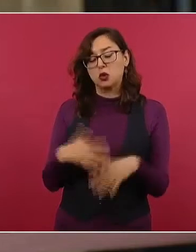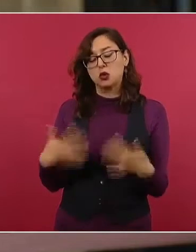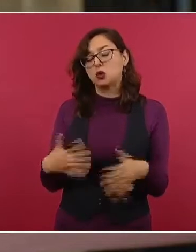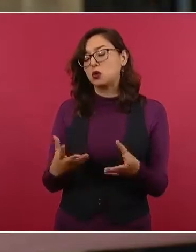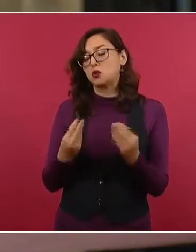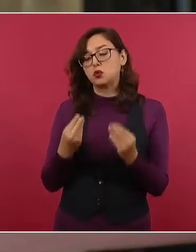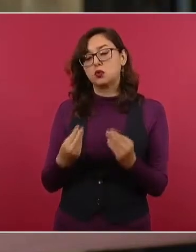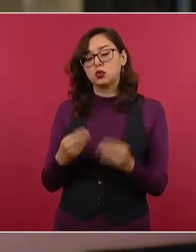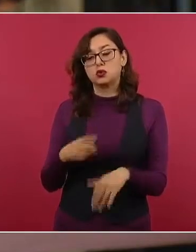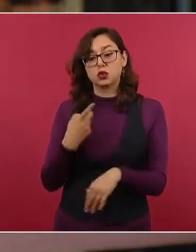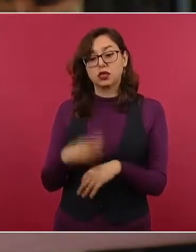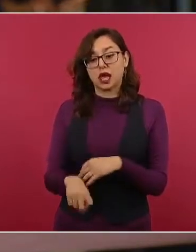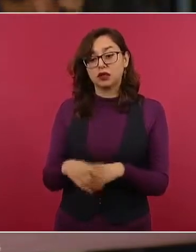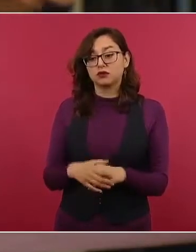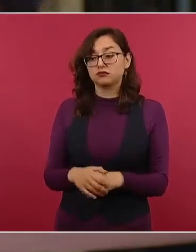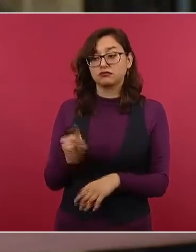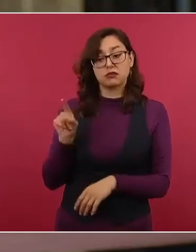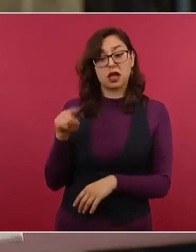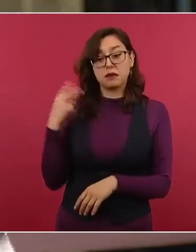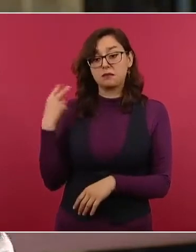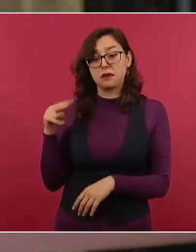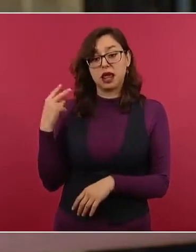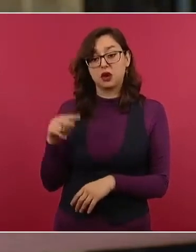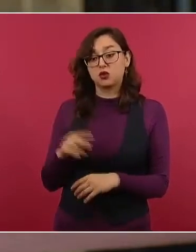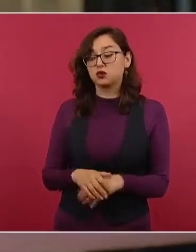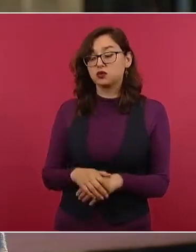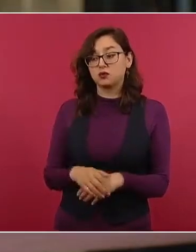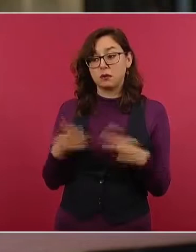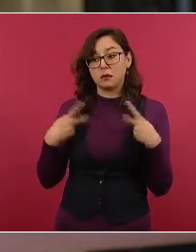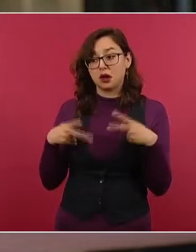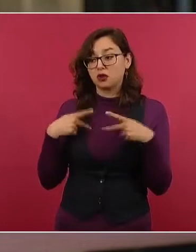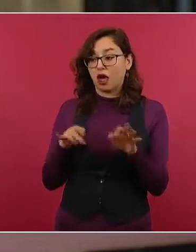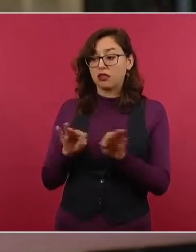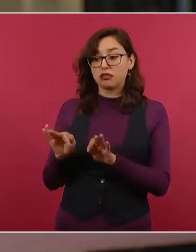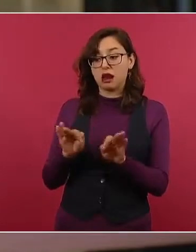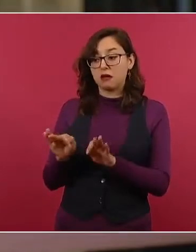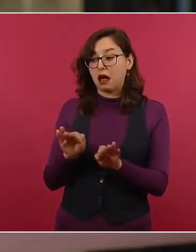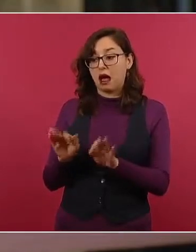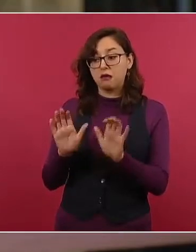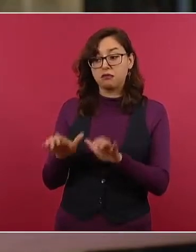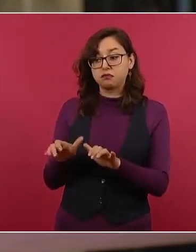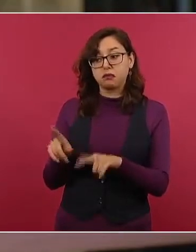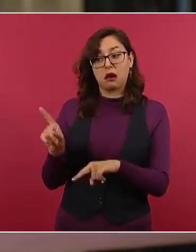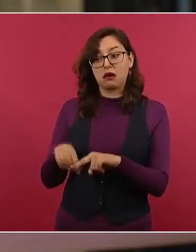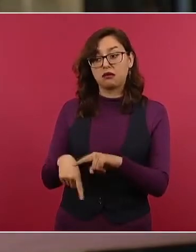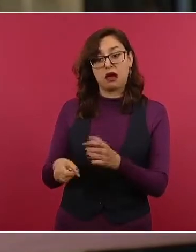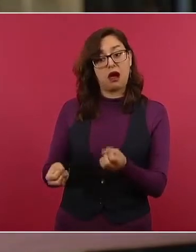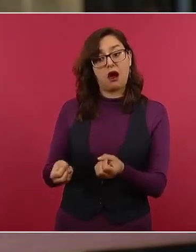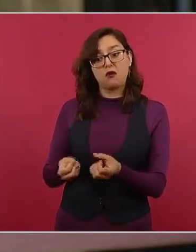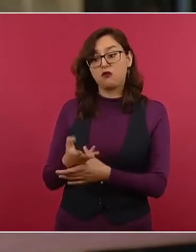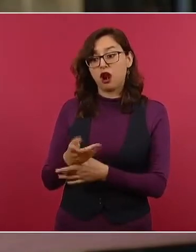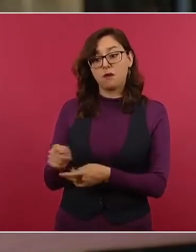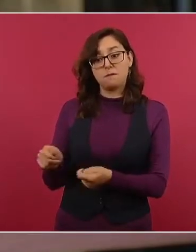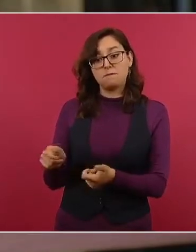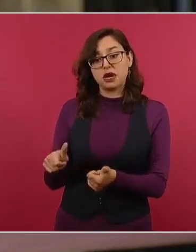fue quitarle el trabajo a los trabajadores portuarios que hoy siguen reclamando justicia,